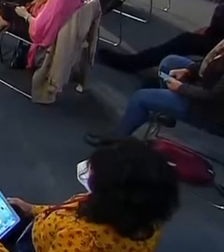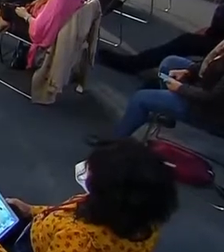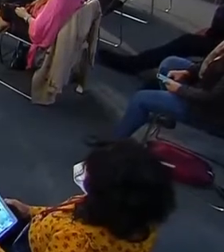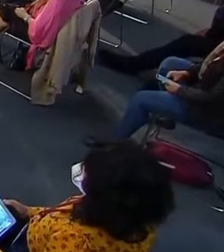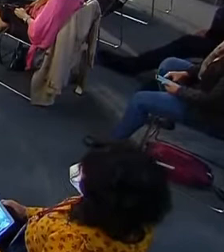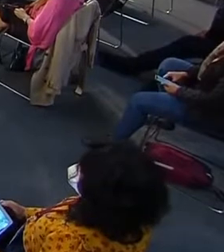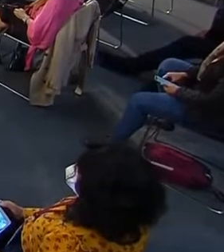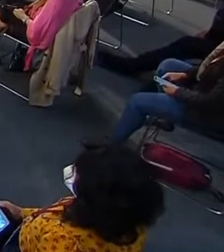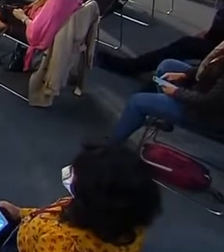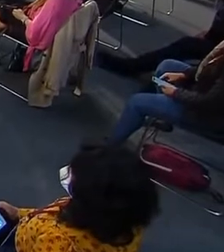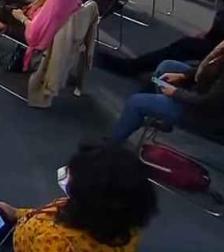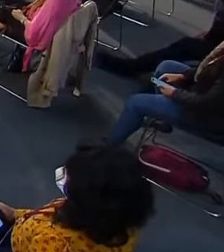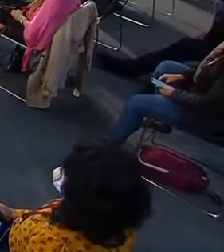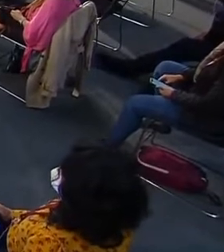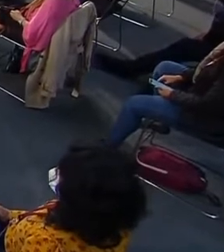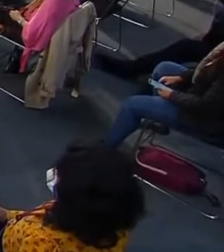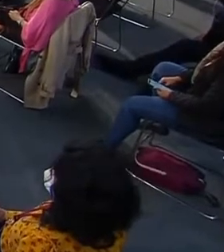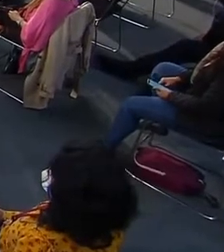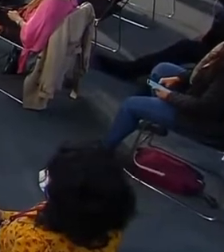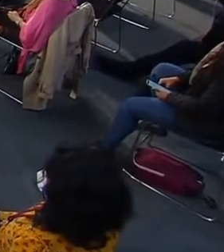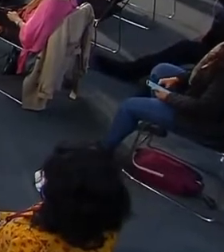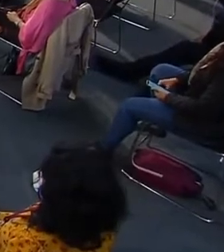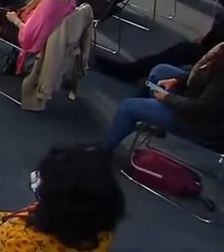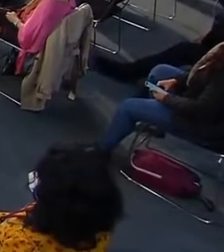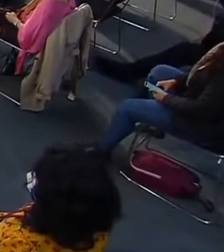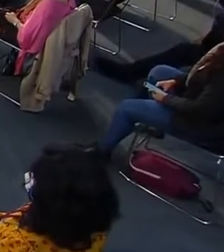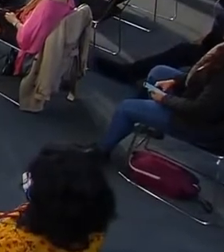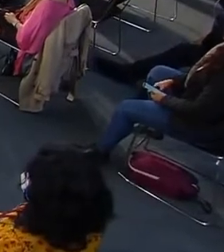Viernes, sábado y domingo.